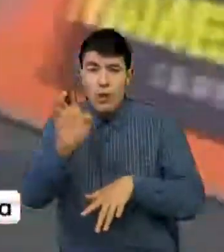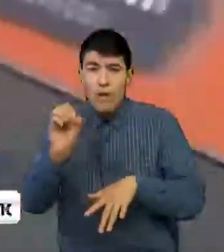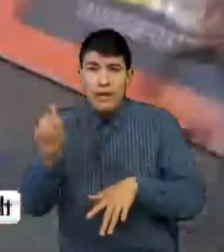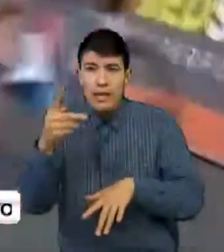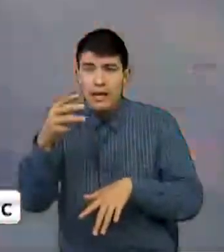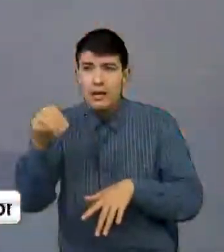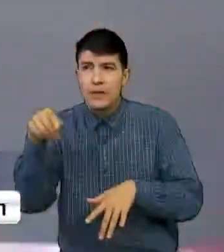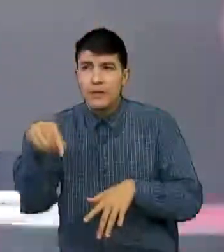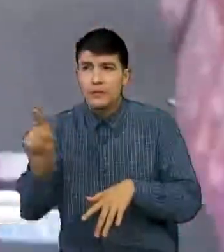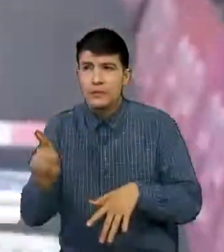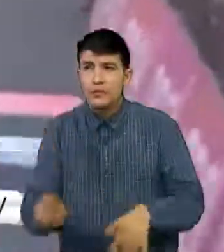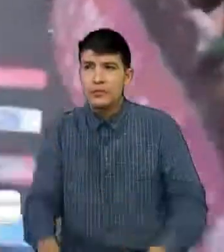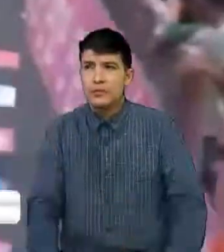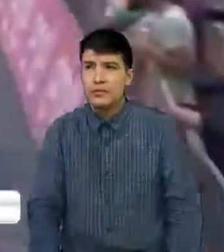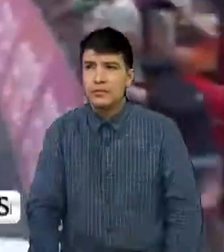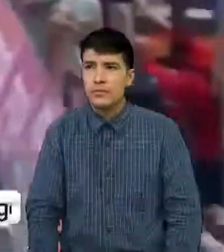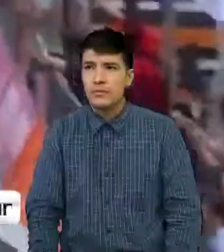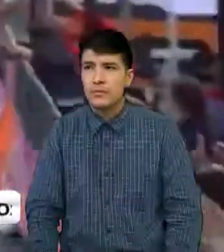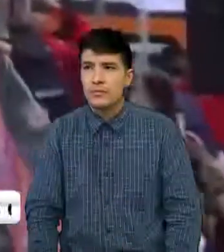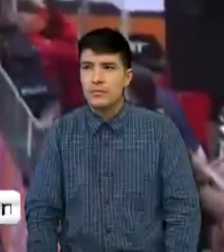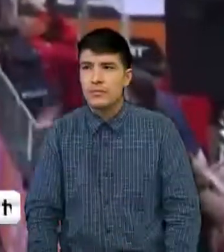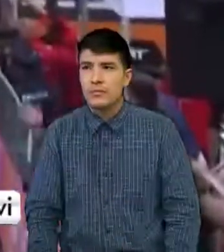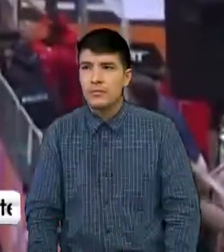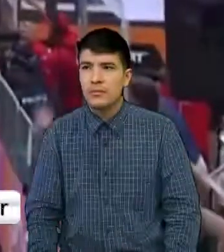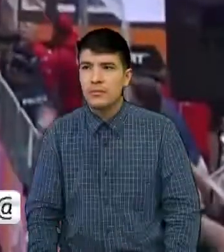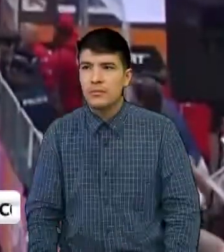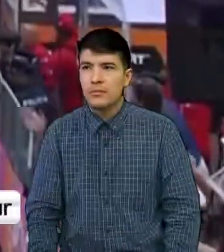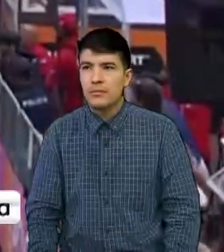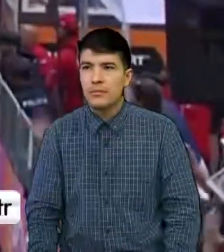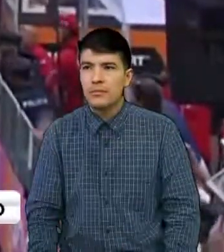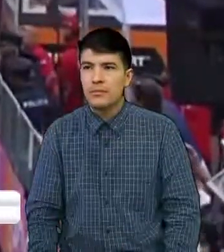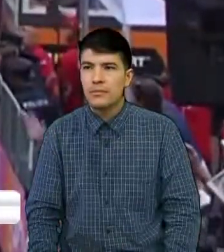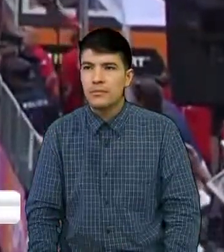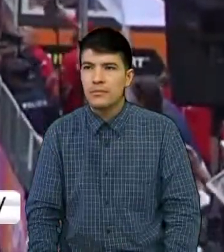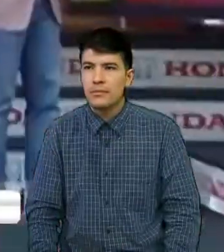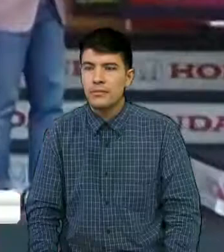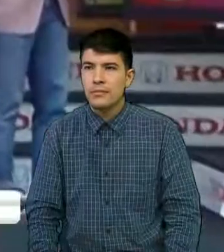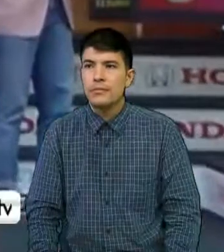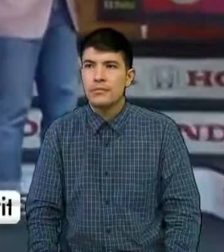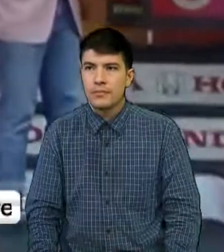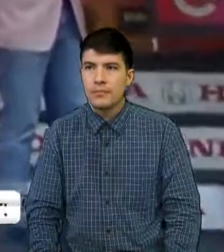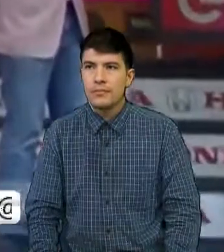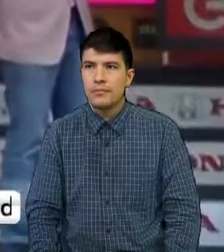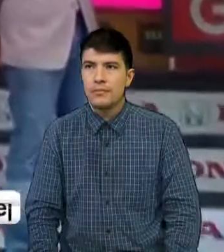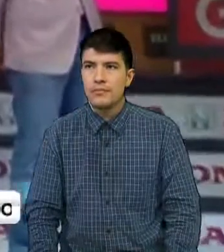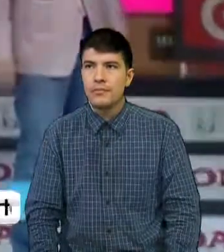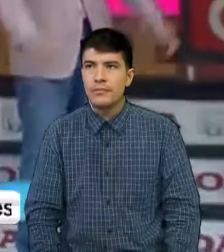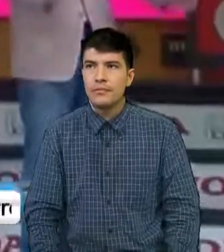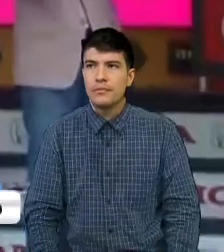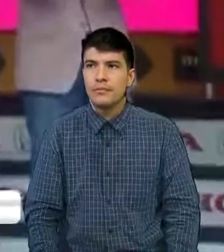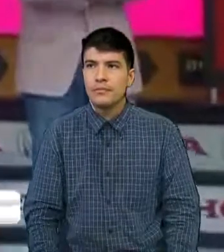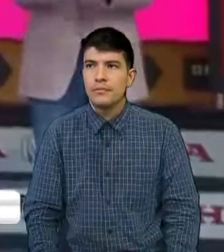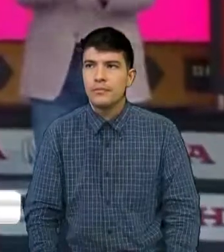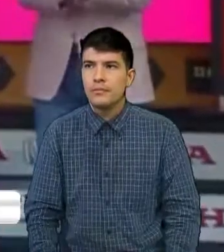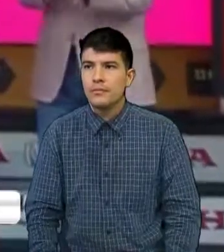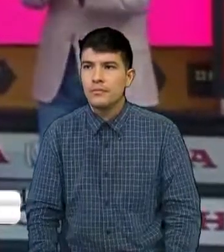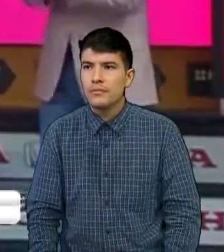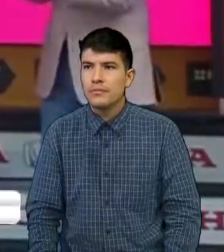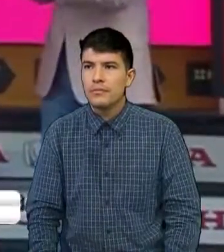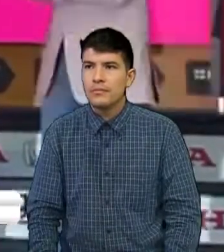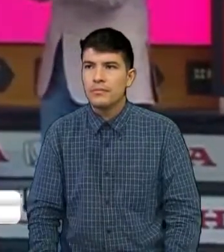pordenone y aciago y recorrido que hizo pinot que ganó el francés en 4 horas 57 minutos y 58 segundos